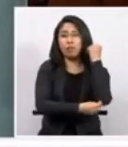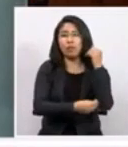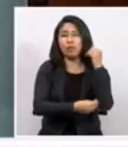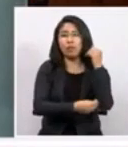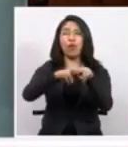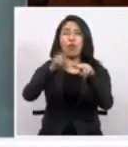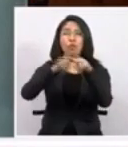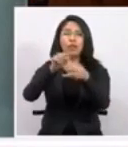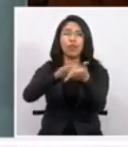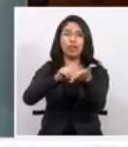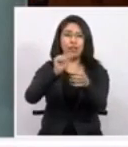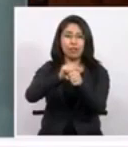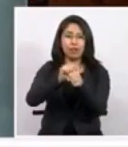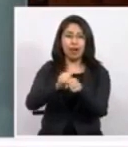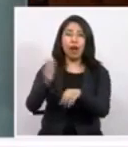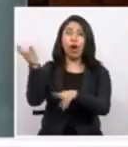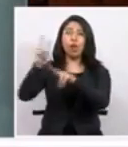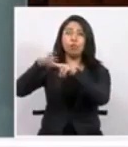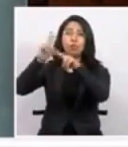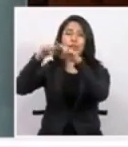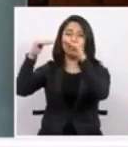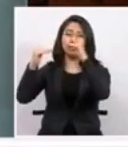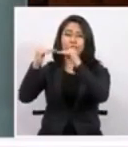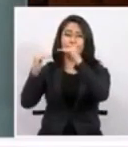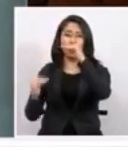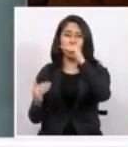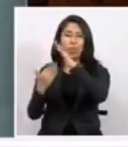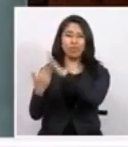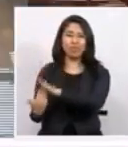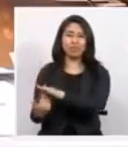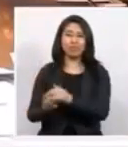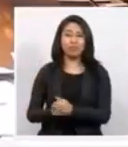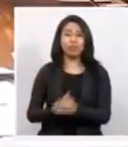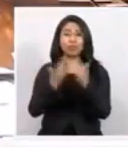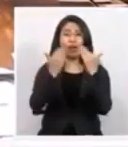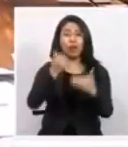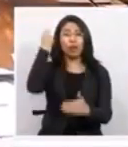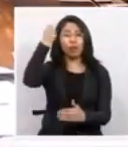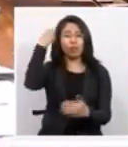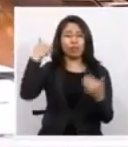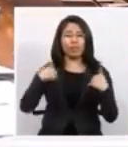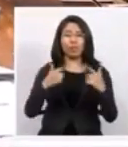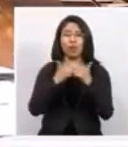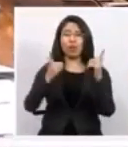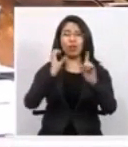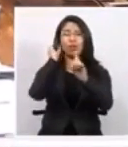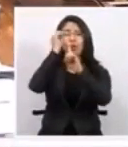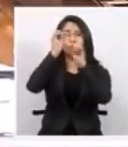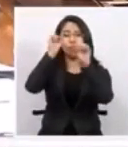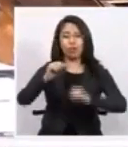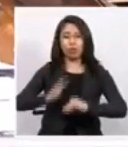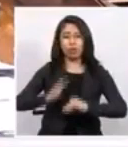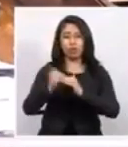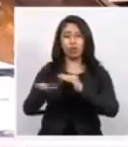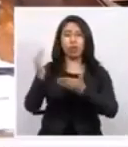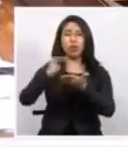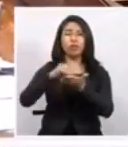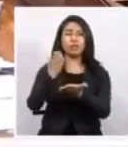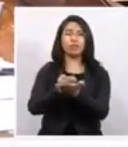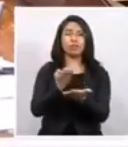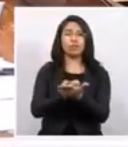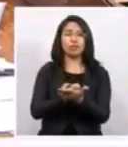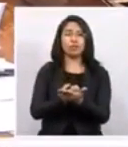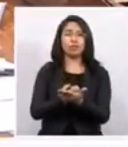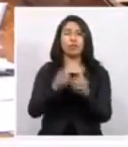desigualdades. Tenemos ante nosotros el gran desafío de volver a reconstruir nuestra economía,